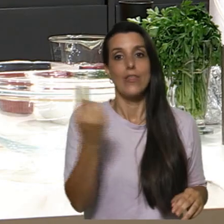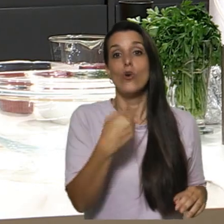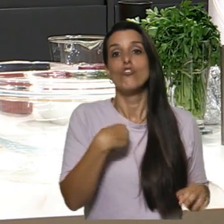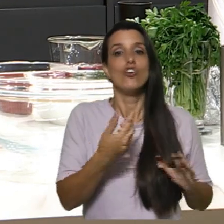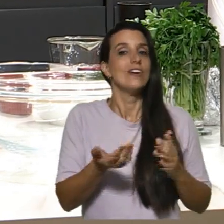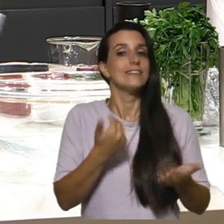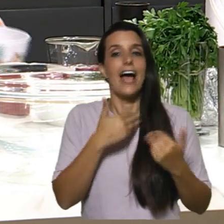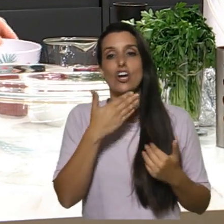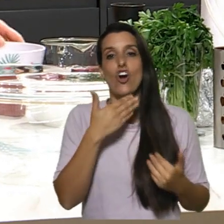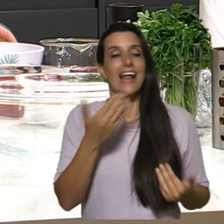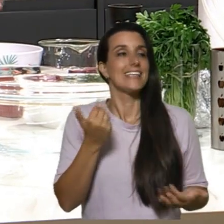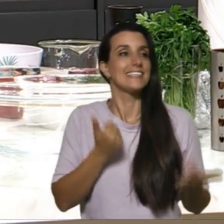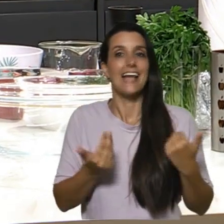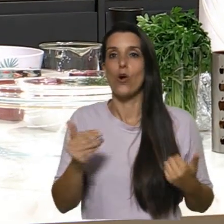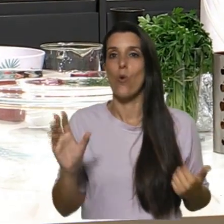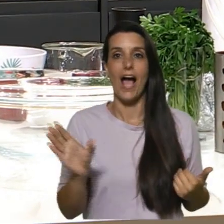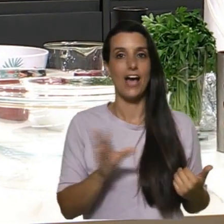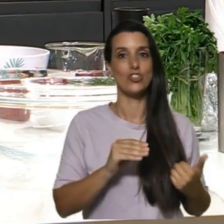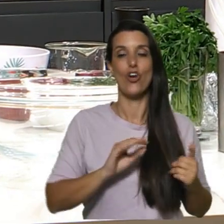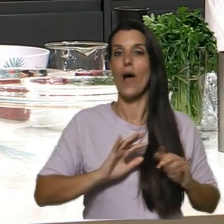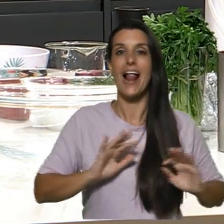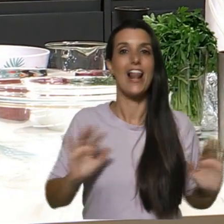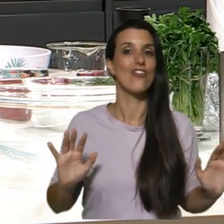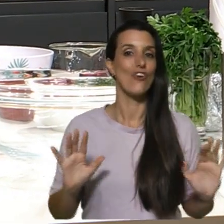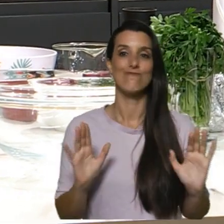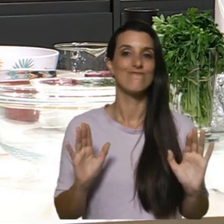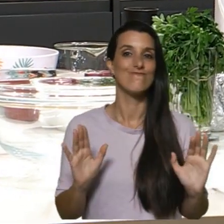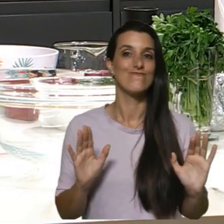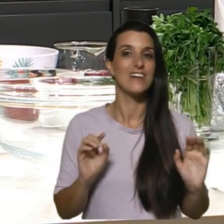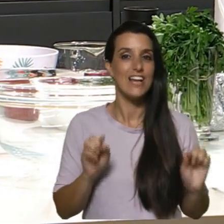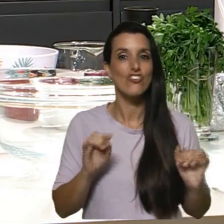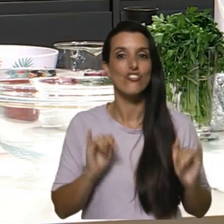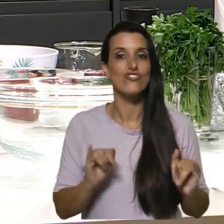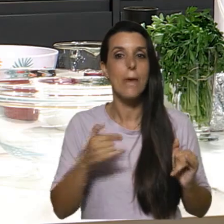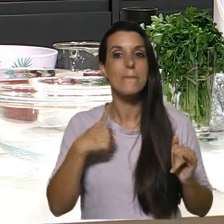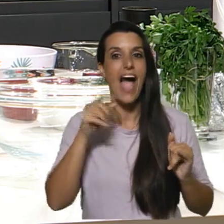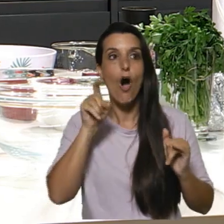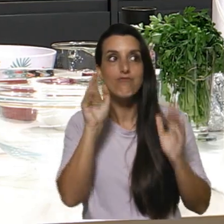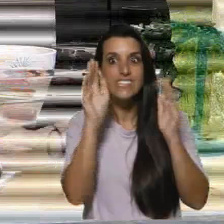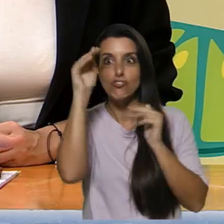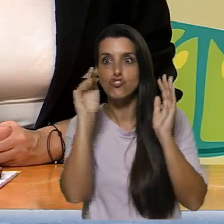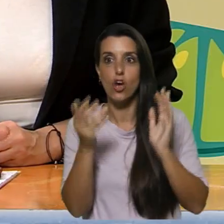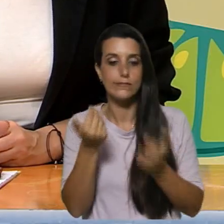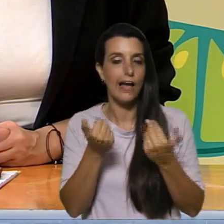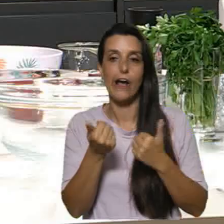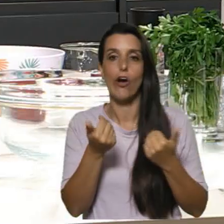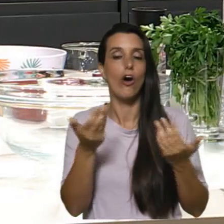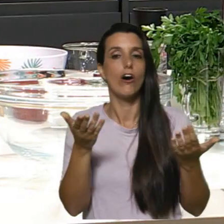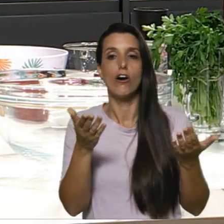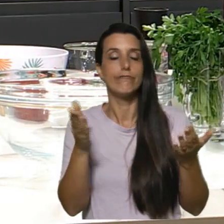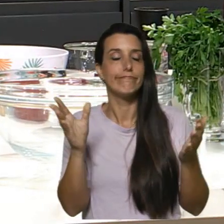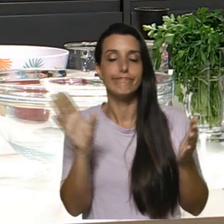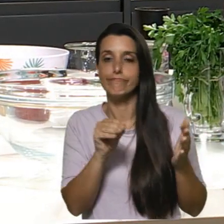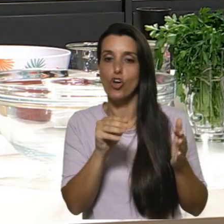saco toda la grasa que puedo a todo. Es una cosa que me acompaña. Esa sí que es una obsesión mía, ¿viste? Más que el placar, la cama, es como